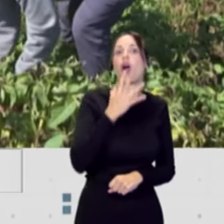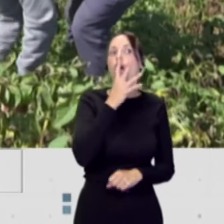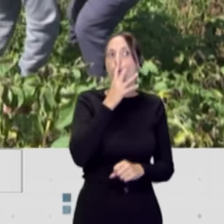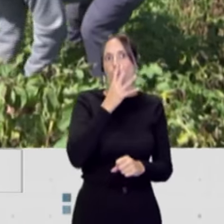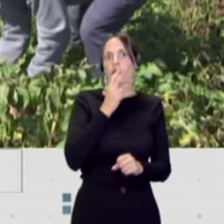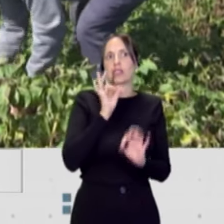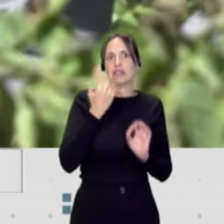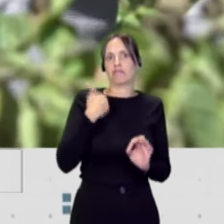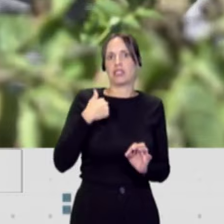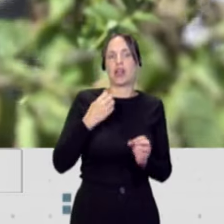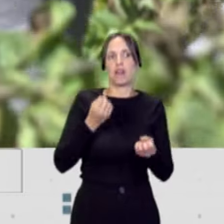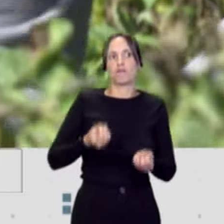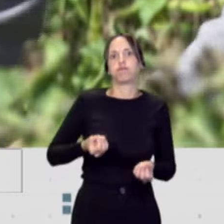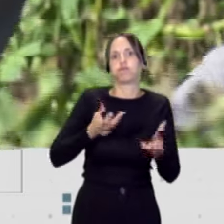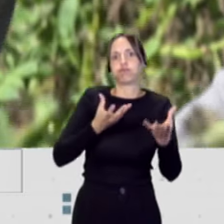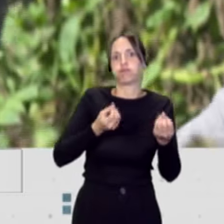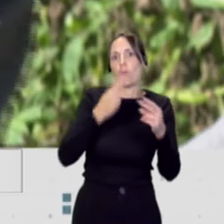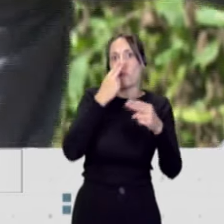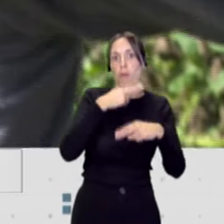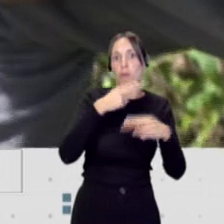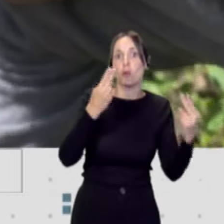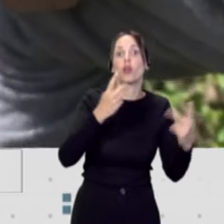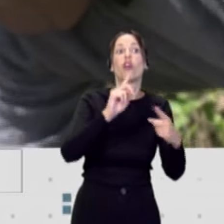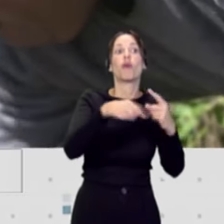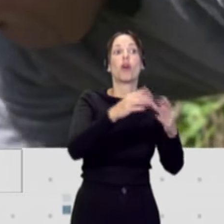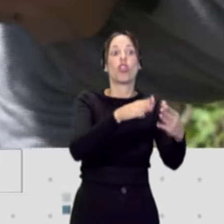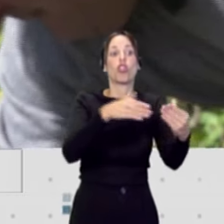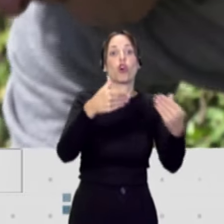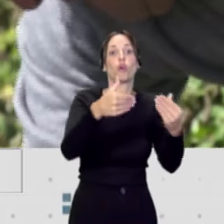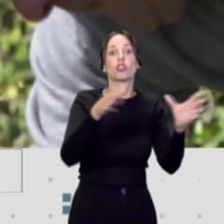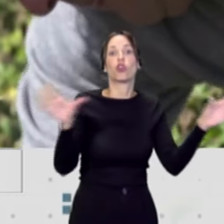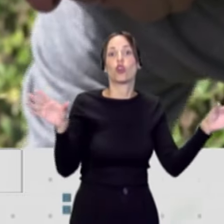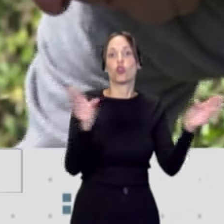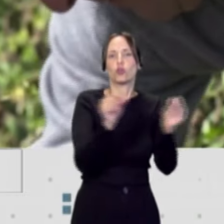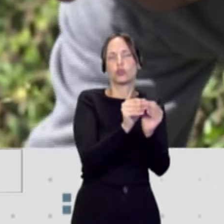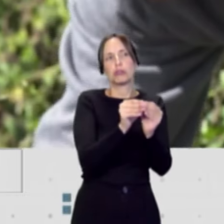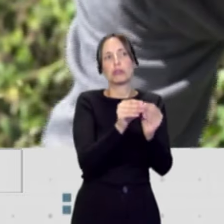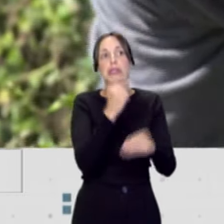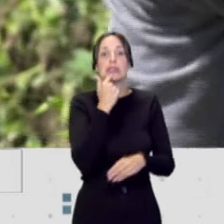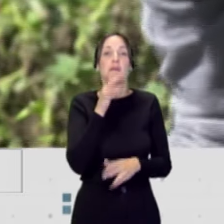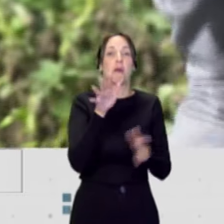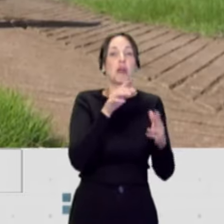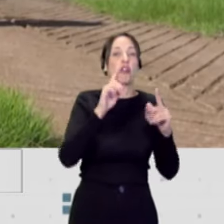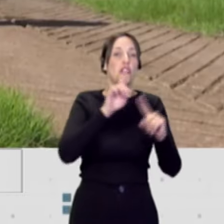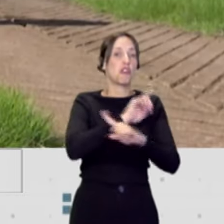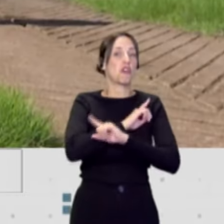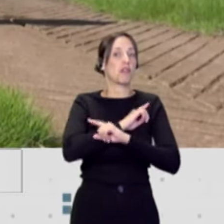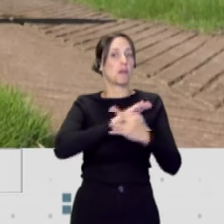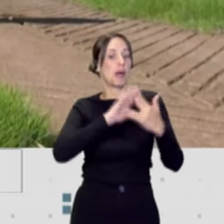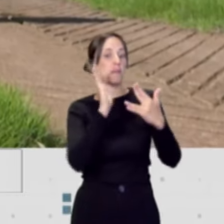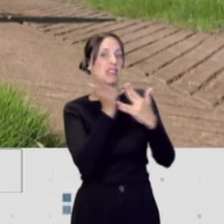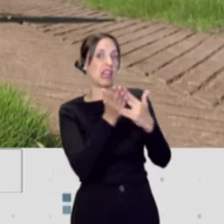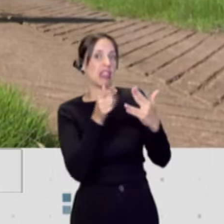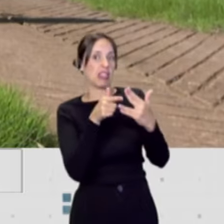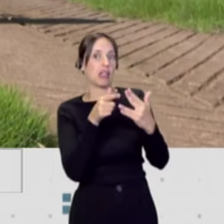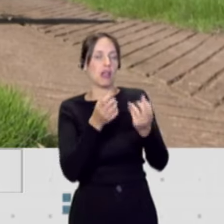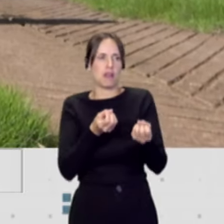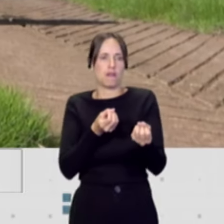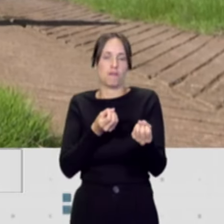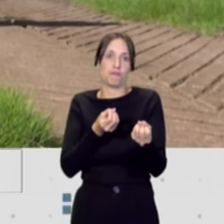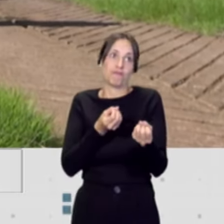habrá un documento de conclusiones, nos han comentado muy probablemente a mitad de noviembre, con lo cual ahora mismo es el periodo en el que la